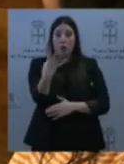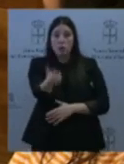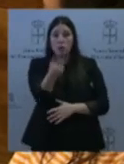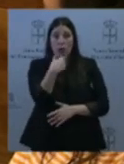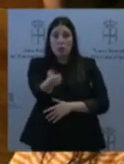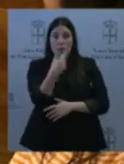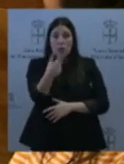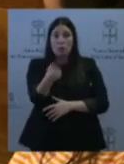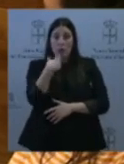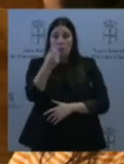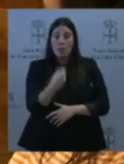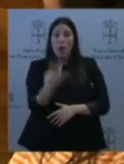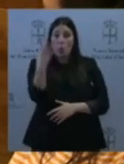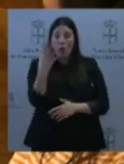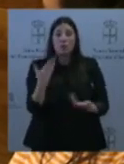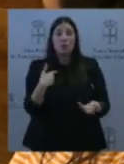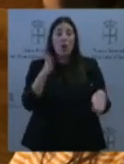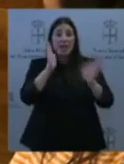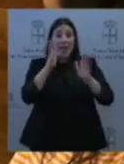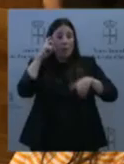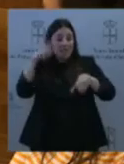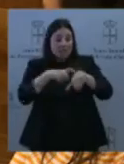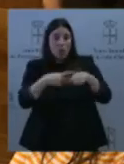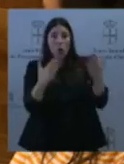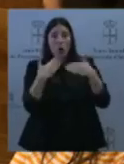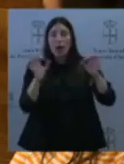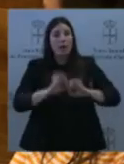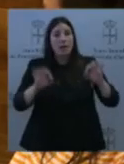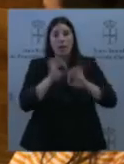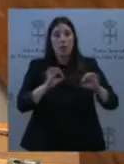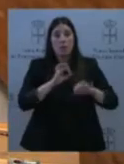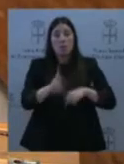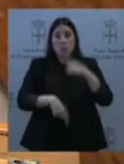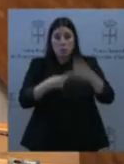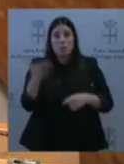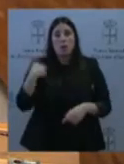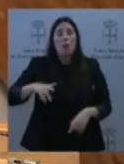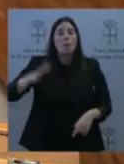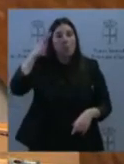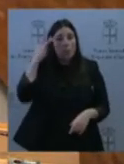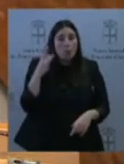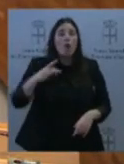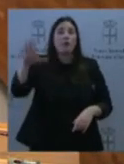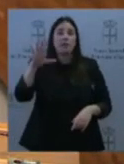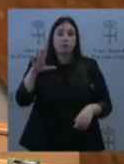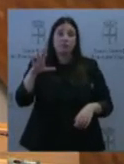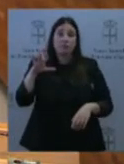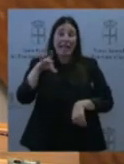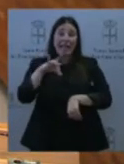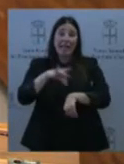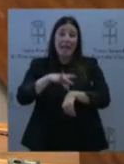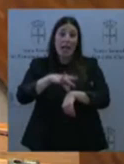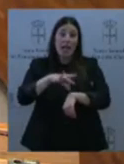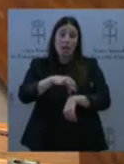hasta que consiguió tener un seguimiento en la sanidad privada, en un tratamiento en la clínica privada. Como otra Ana me decía, yo estoy enganchada al